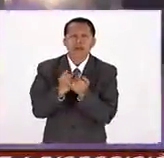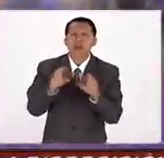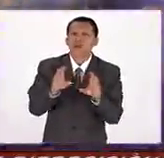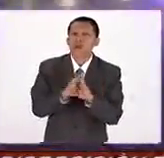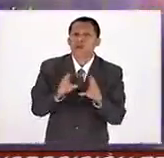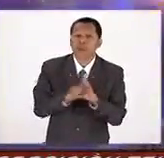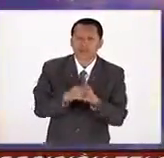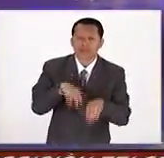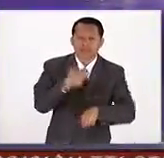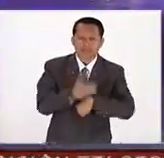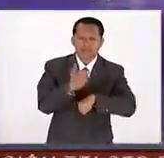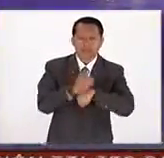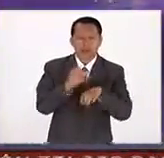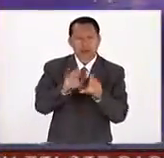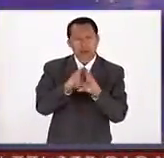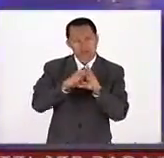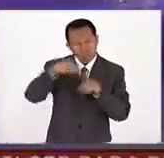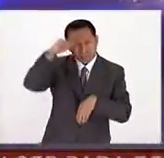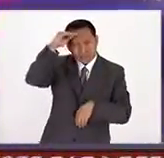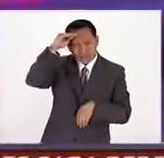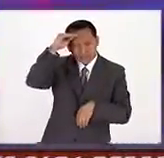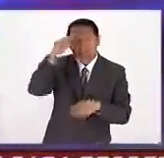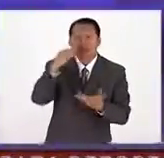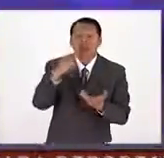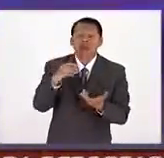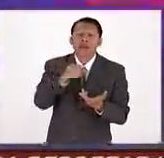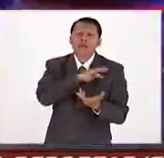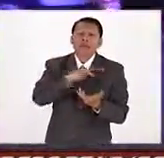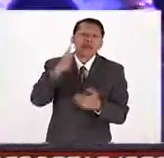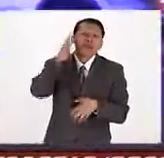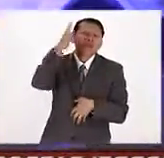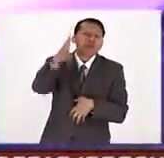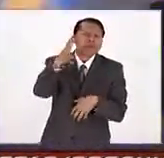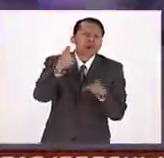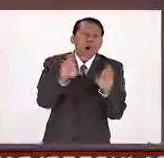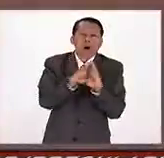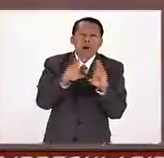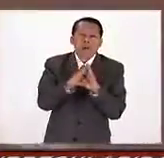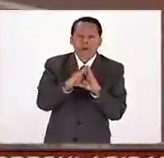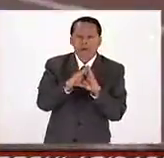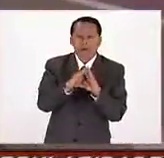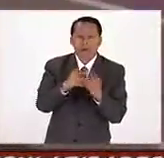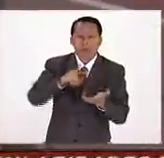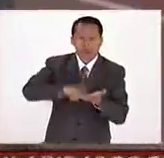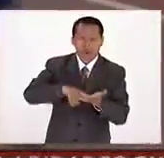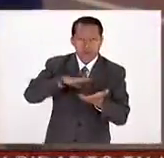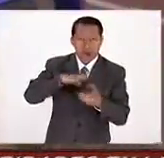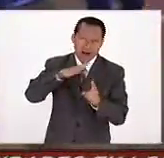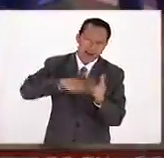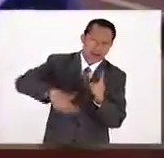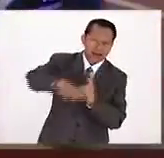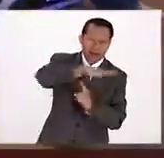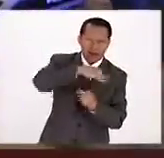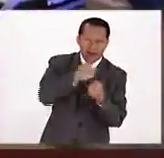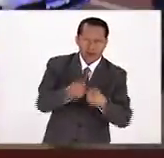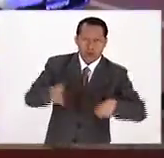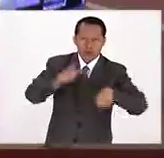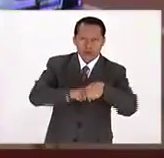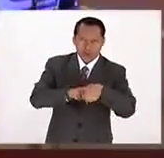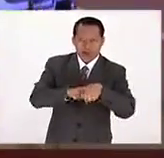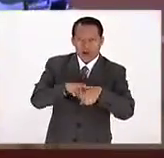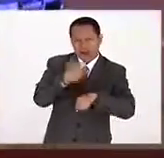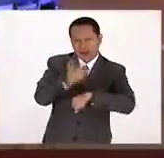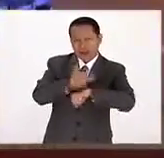una perspectiva, ¿no?, hacia adelante, cuál es la realidad del contexto social de los Estados Unidos hoy en día. Si bien